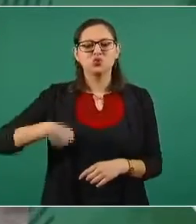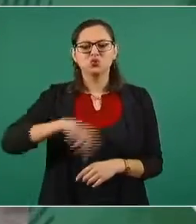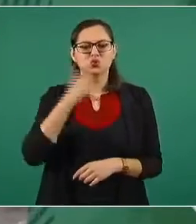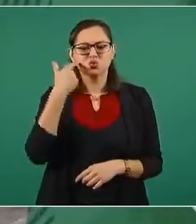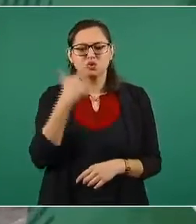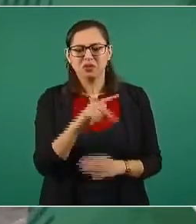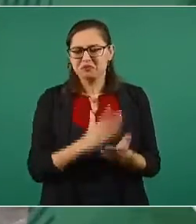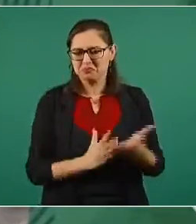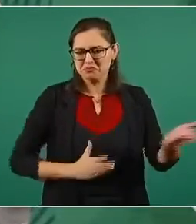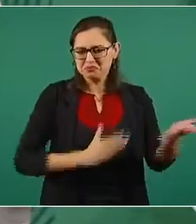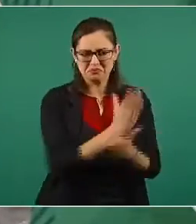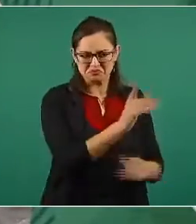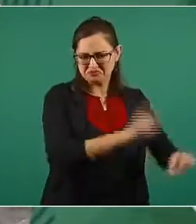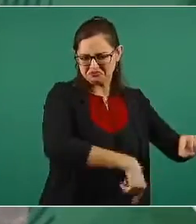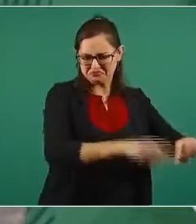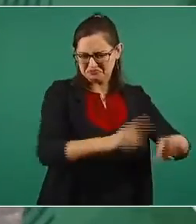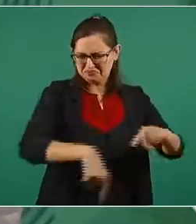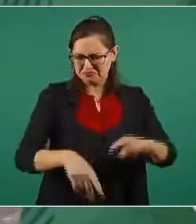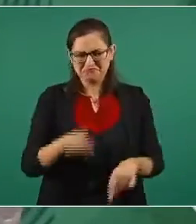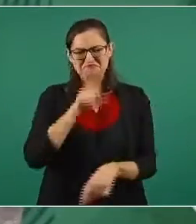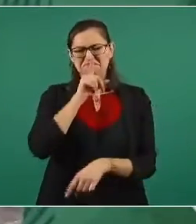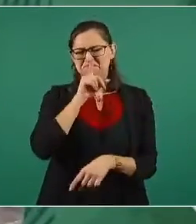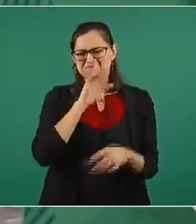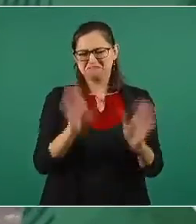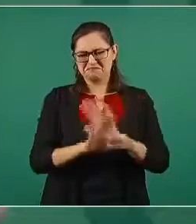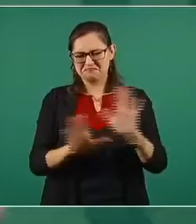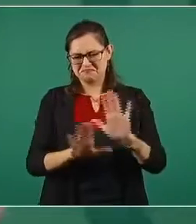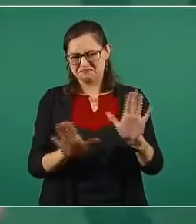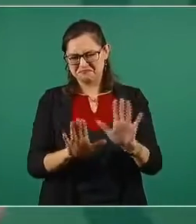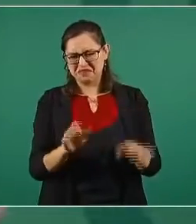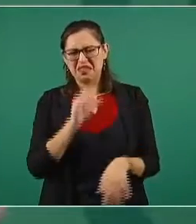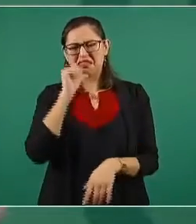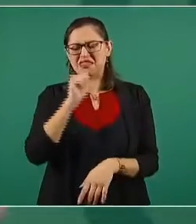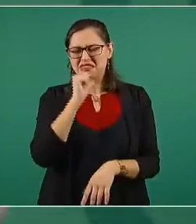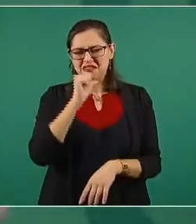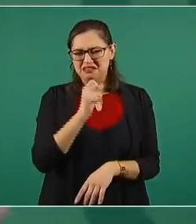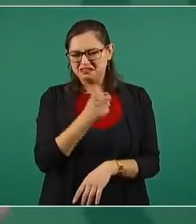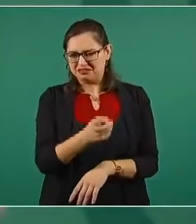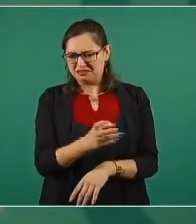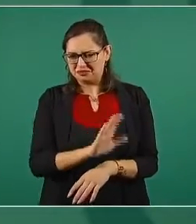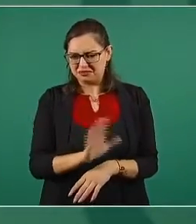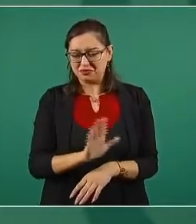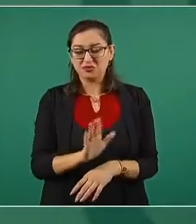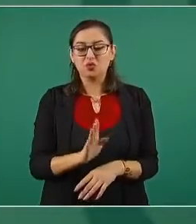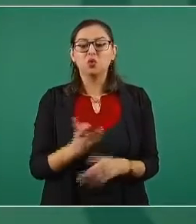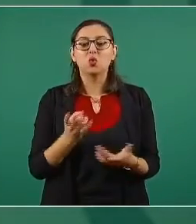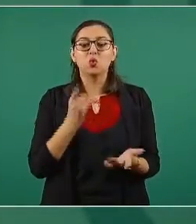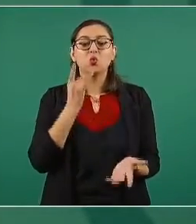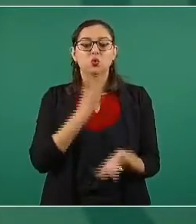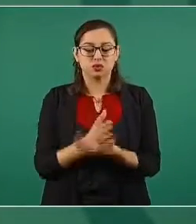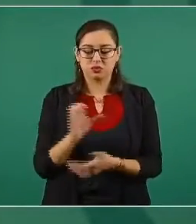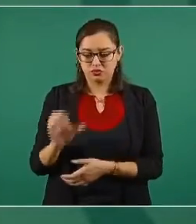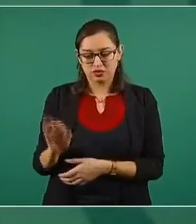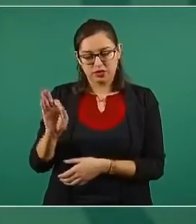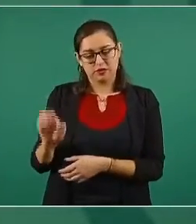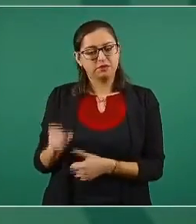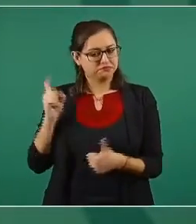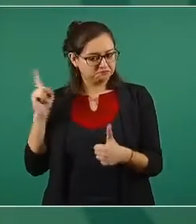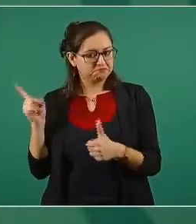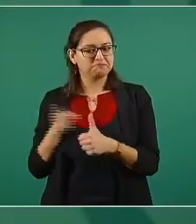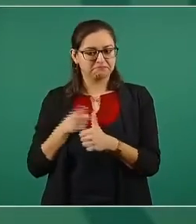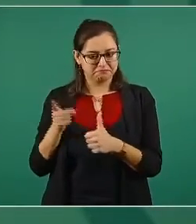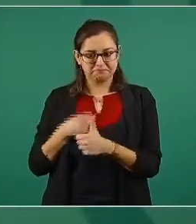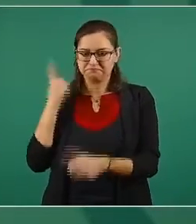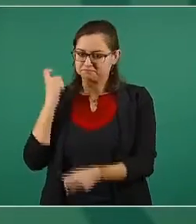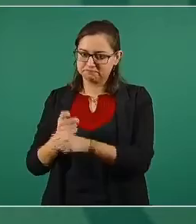tanto a fondo, es eso y darle un trato especial a la Comisión Federal de